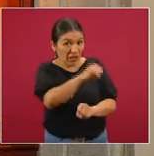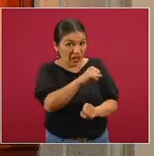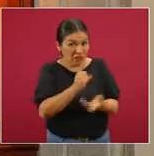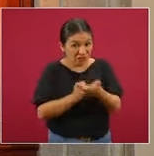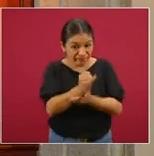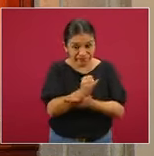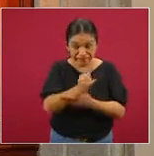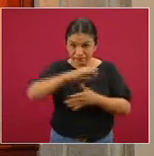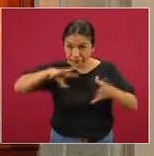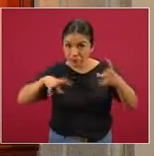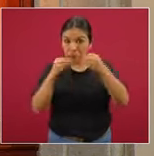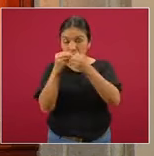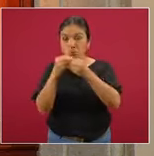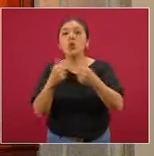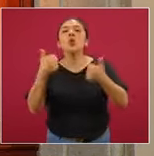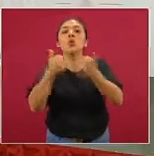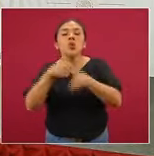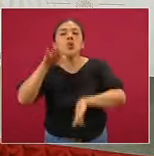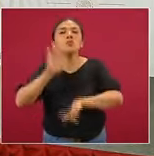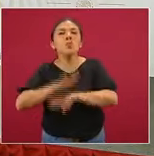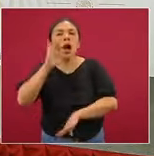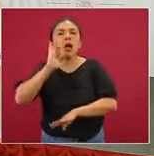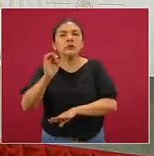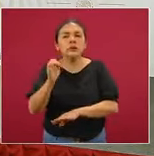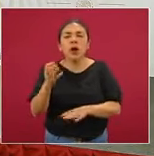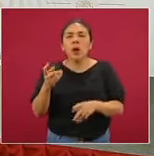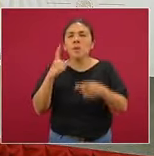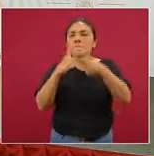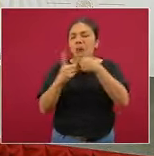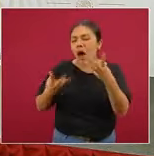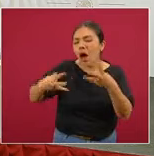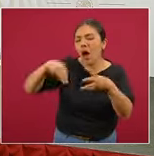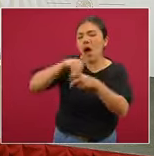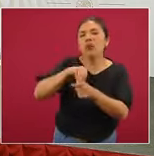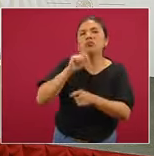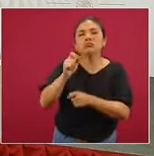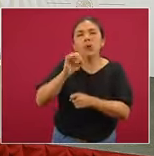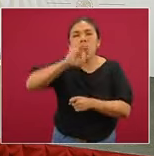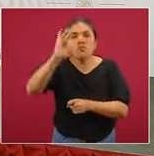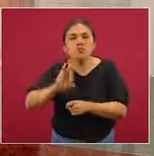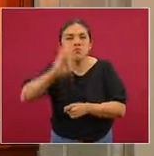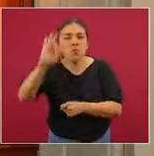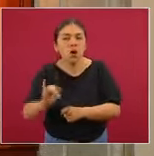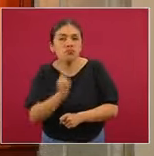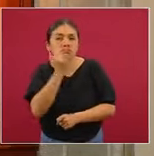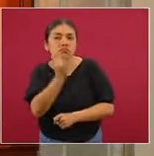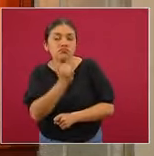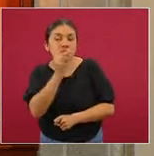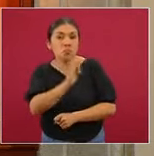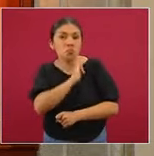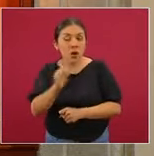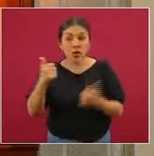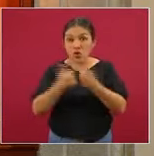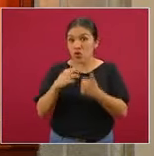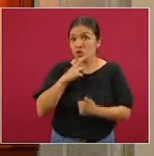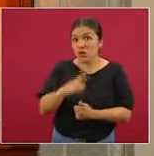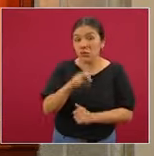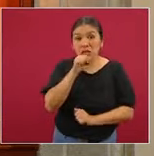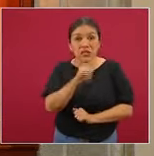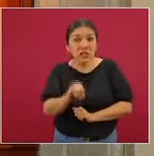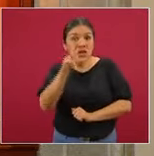un resultado positivo de laboratorio, y a esos le sumamos todos los demás casos que tengan o no una